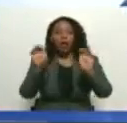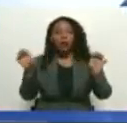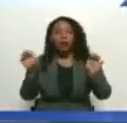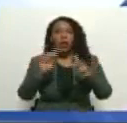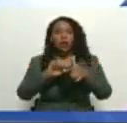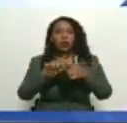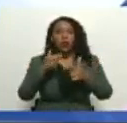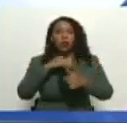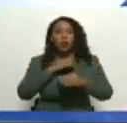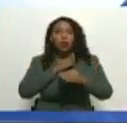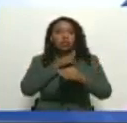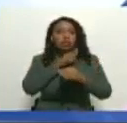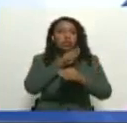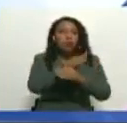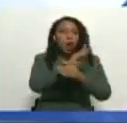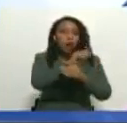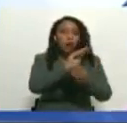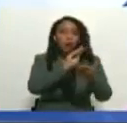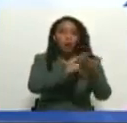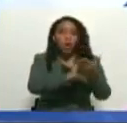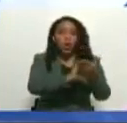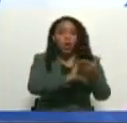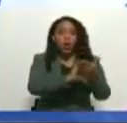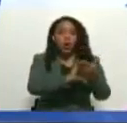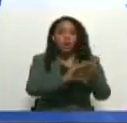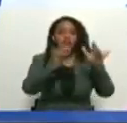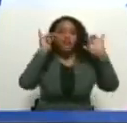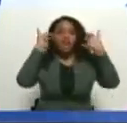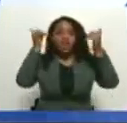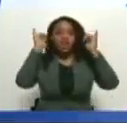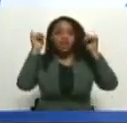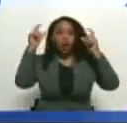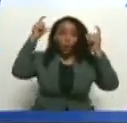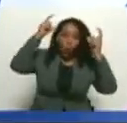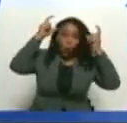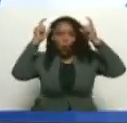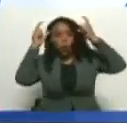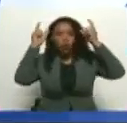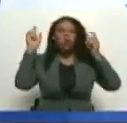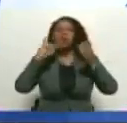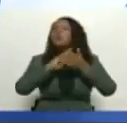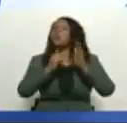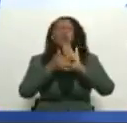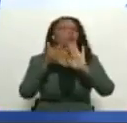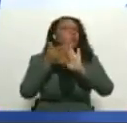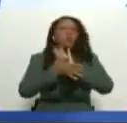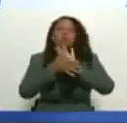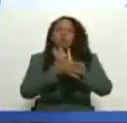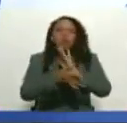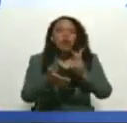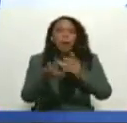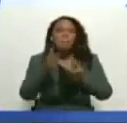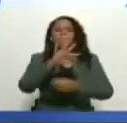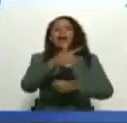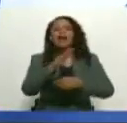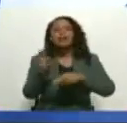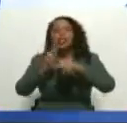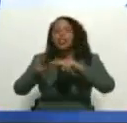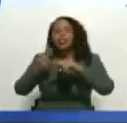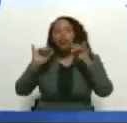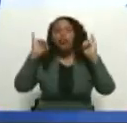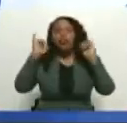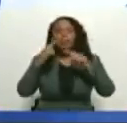Entonces nosotros hemos ido implementando lo que denominamos las fiestas del oso. Es una fiesta, como una fiesta infantil, pero